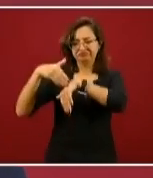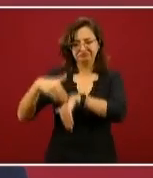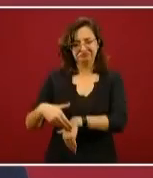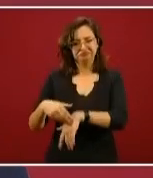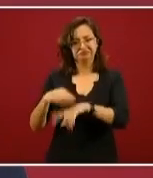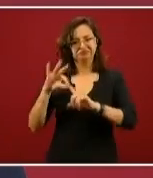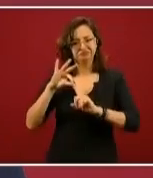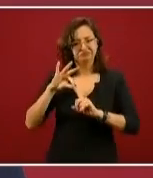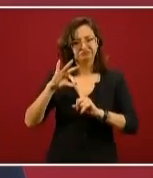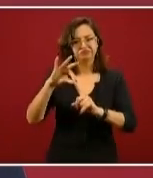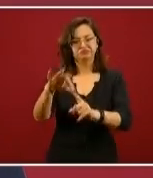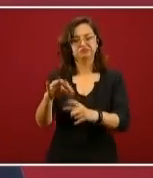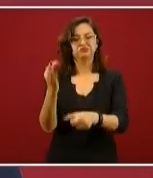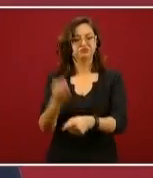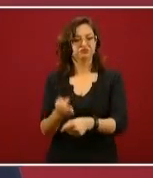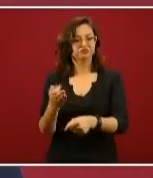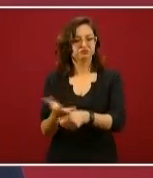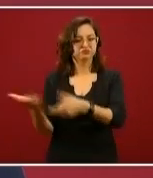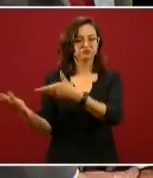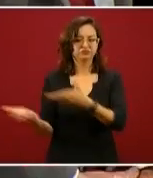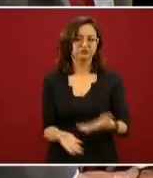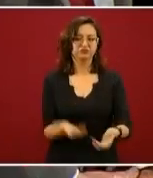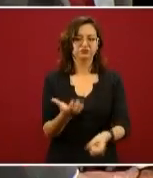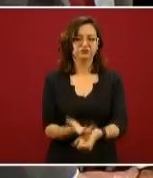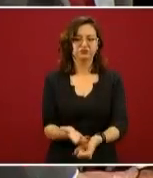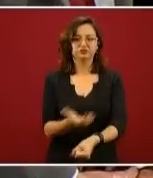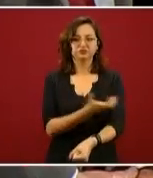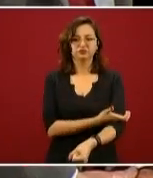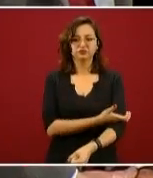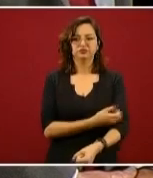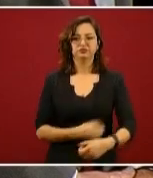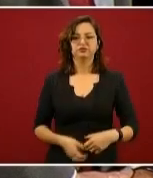nos acompañan.